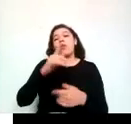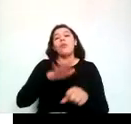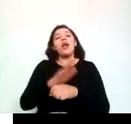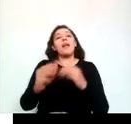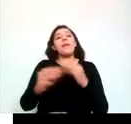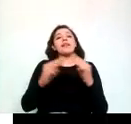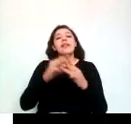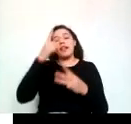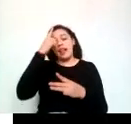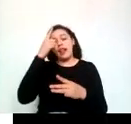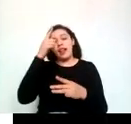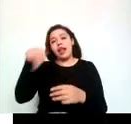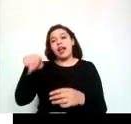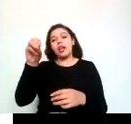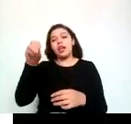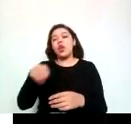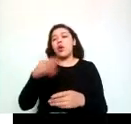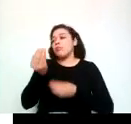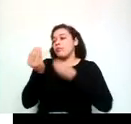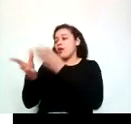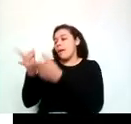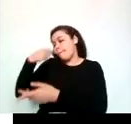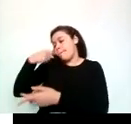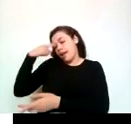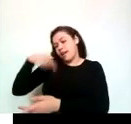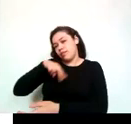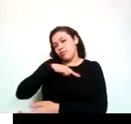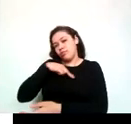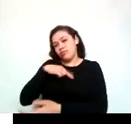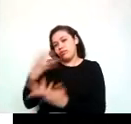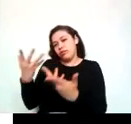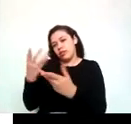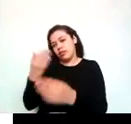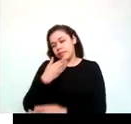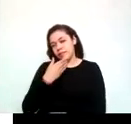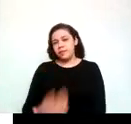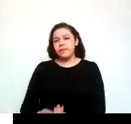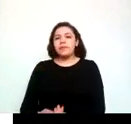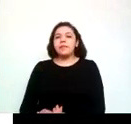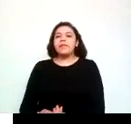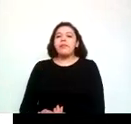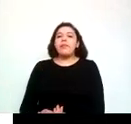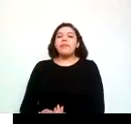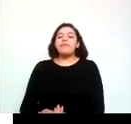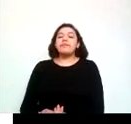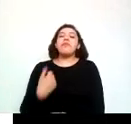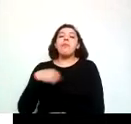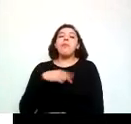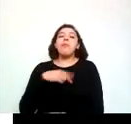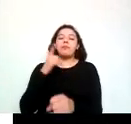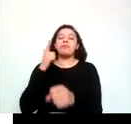nos proporciona la norma. Pues bien, para poder identificar los factores de